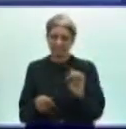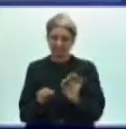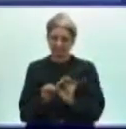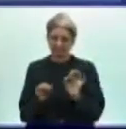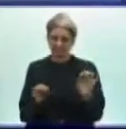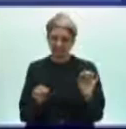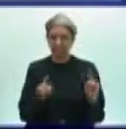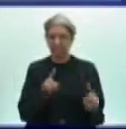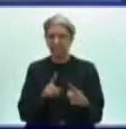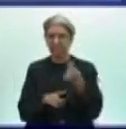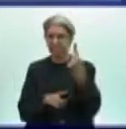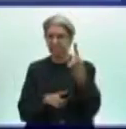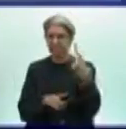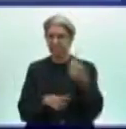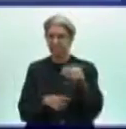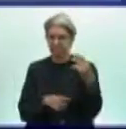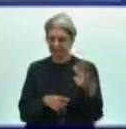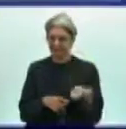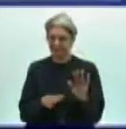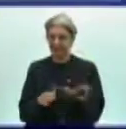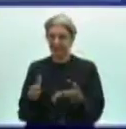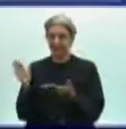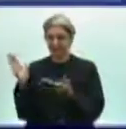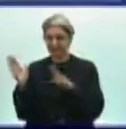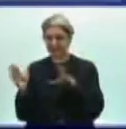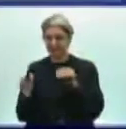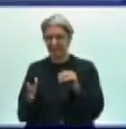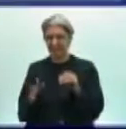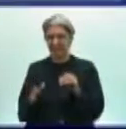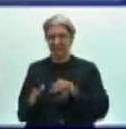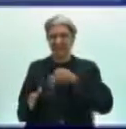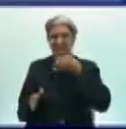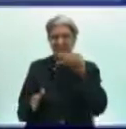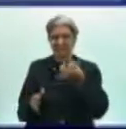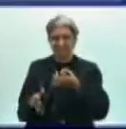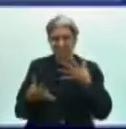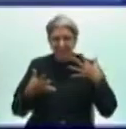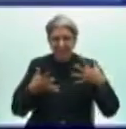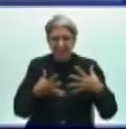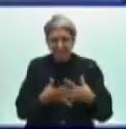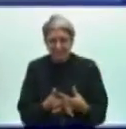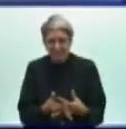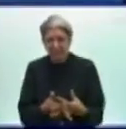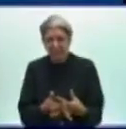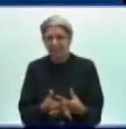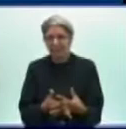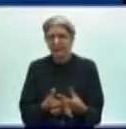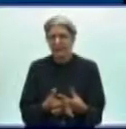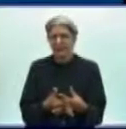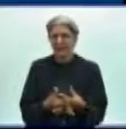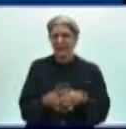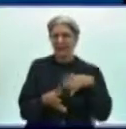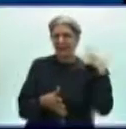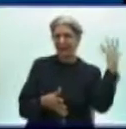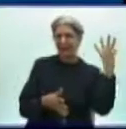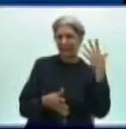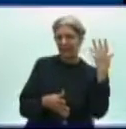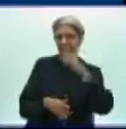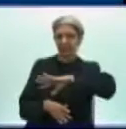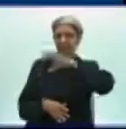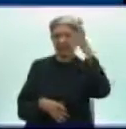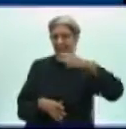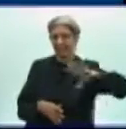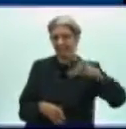primera actividad de sistematización que dice: explique la relación que se establece entre el clima, el relieve,